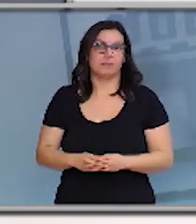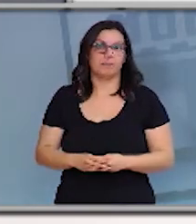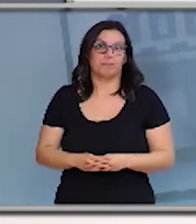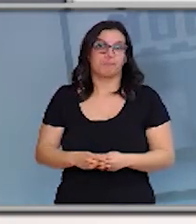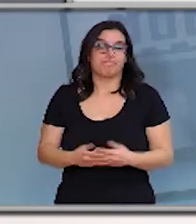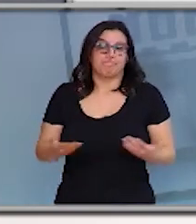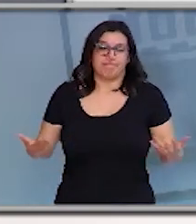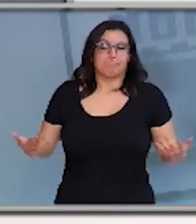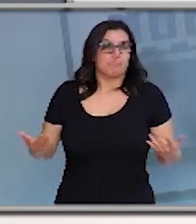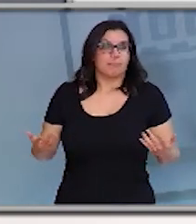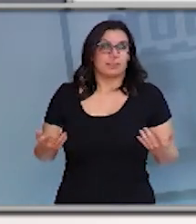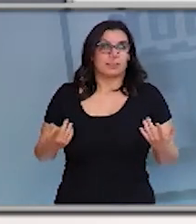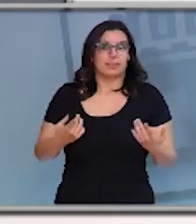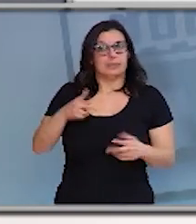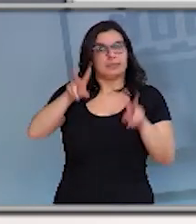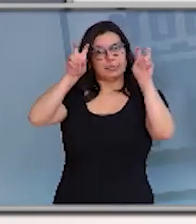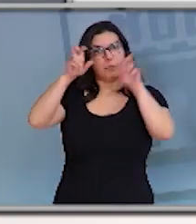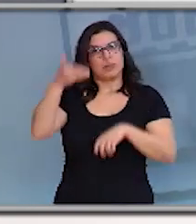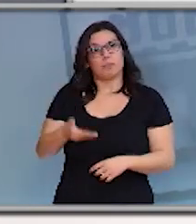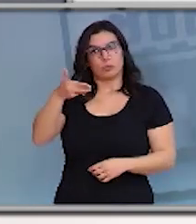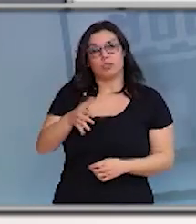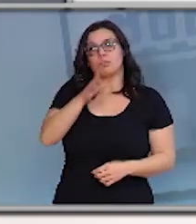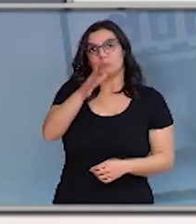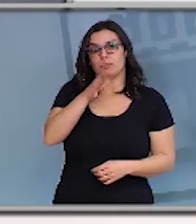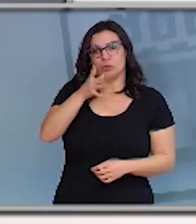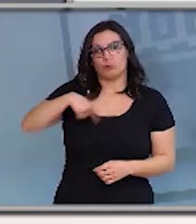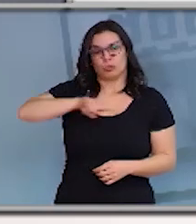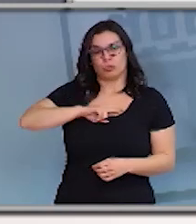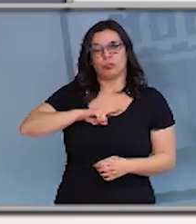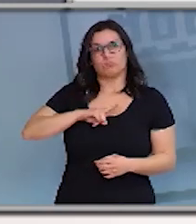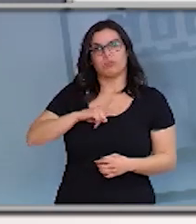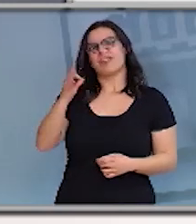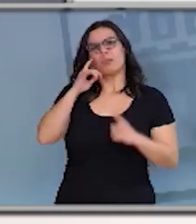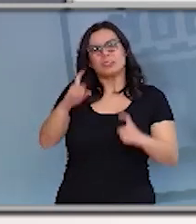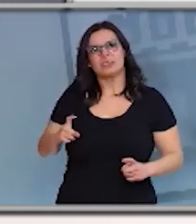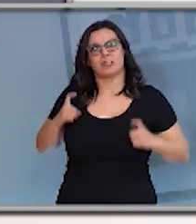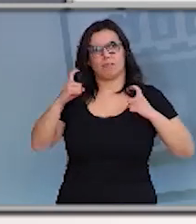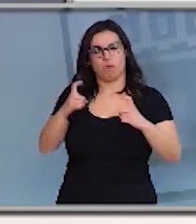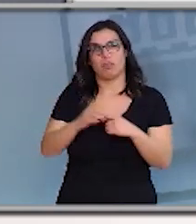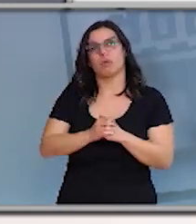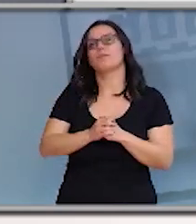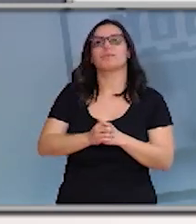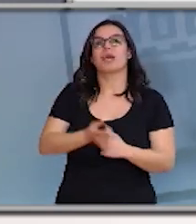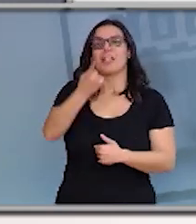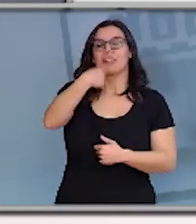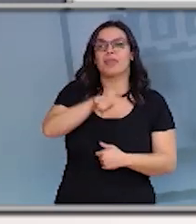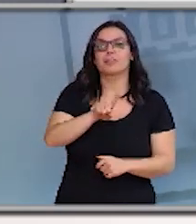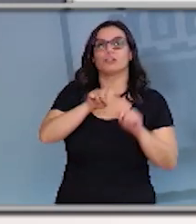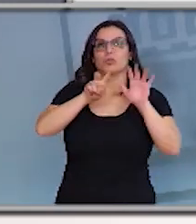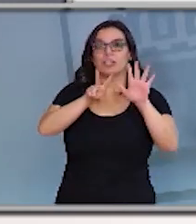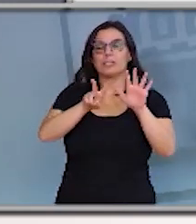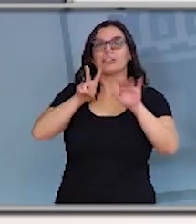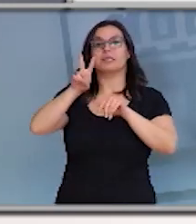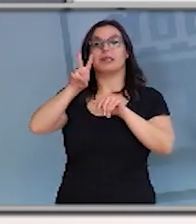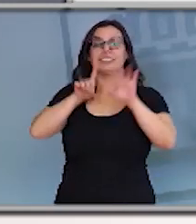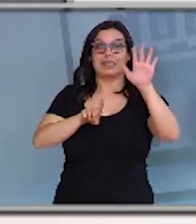é un tema importante por el cual nosotros tenemos que facer moitos esforzos. Tenemos 172 casos que están